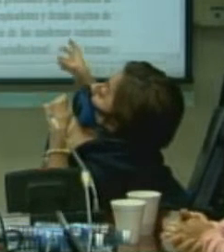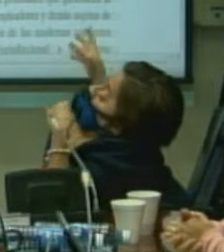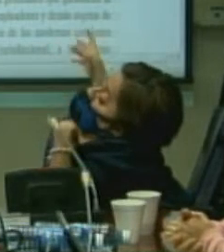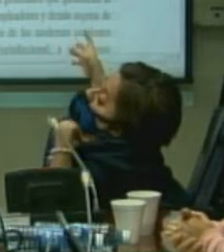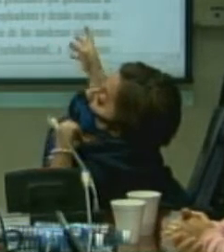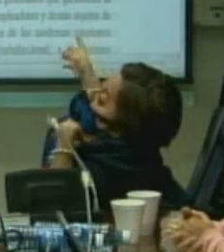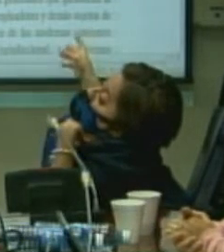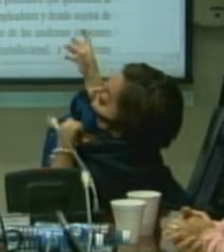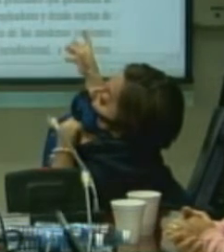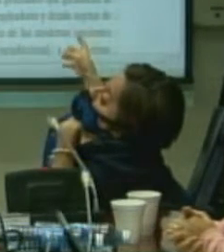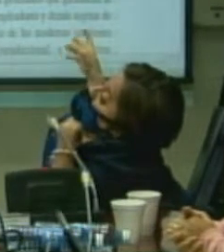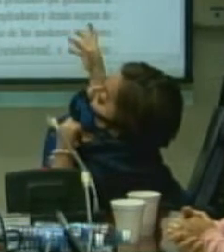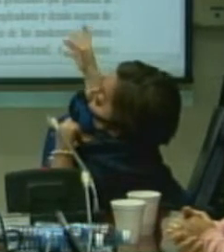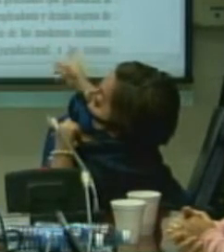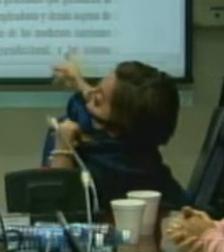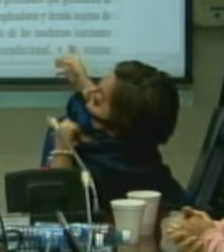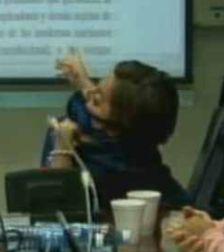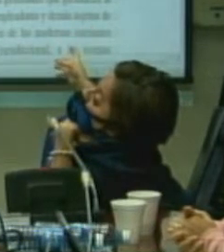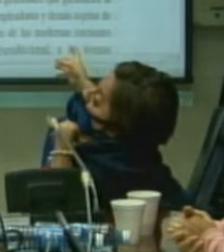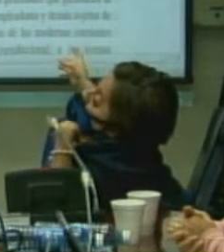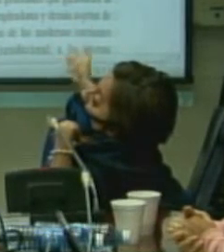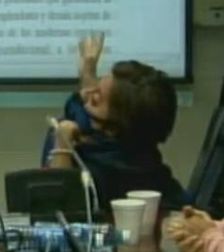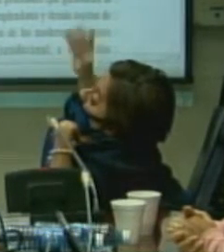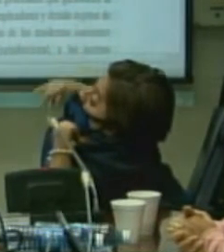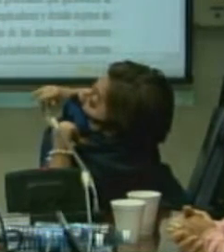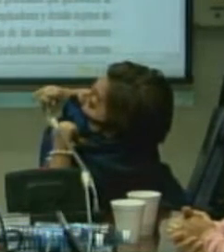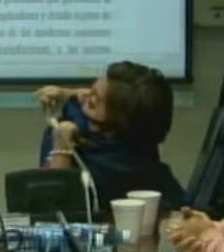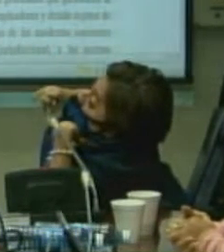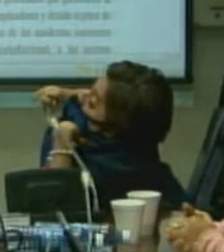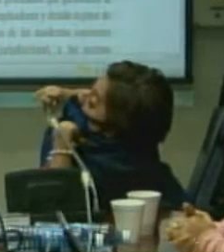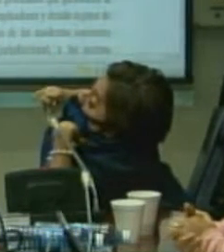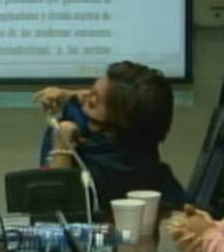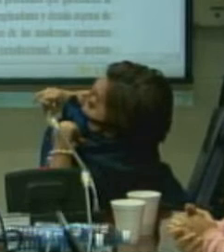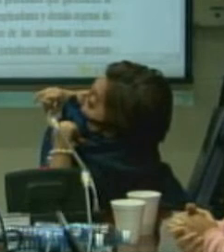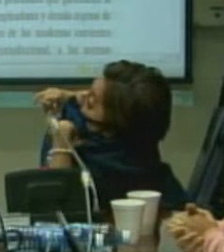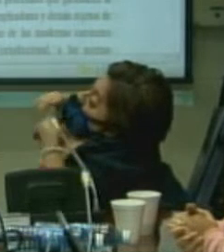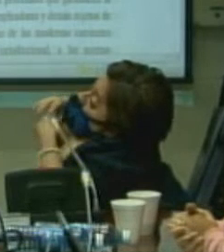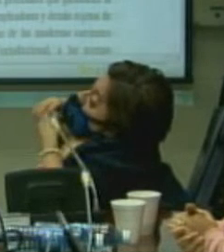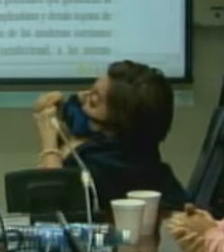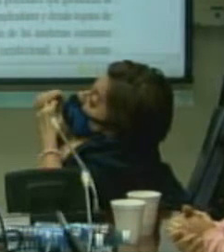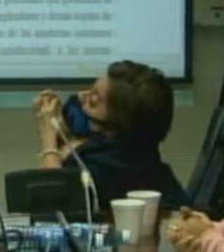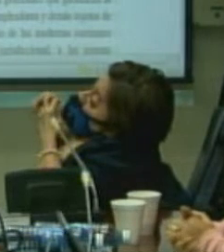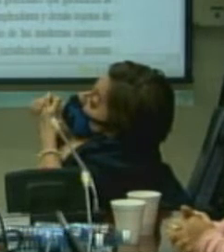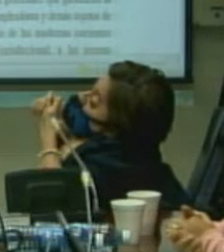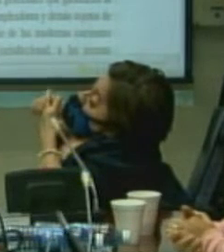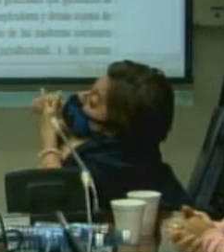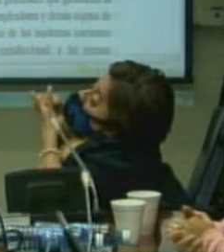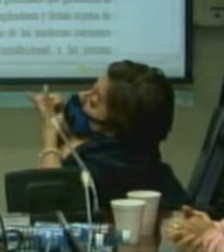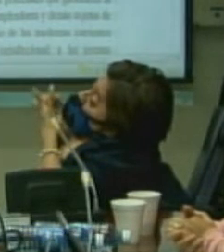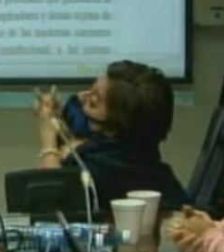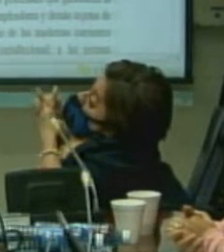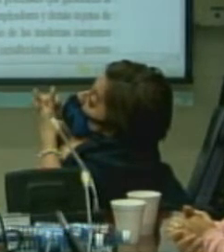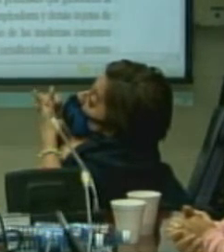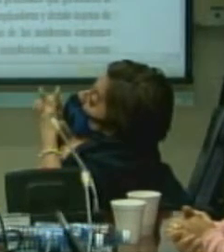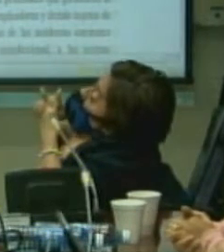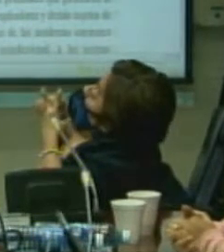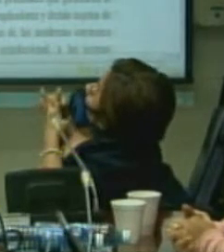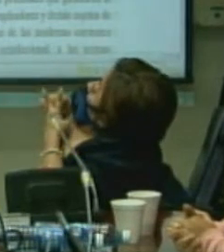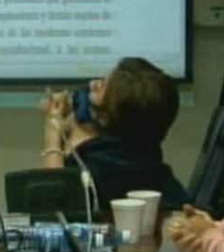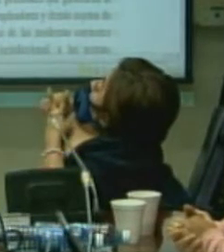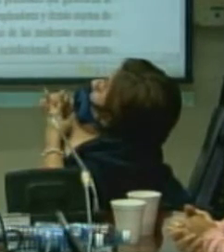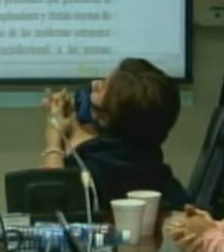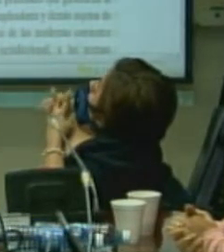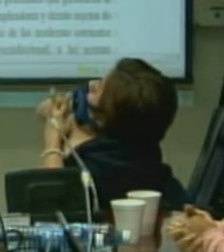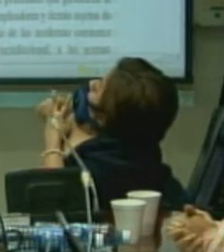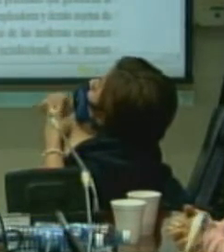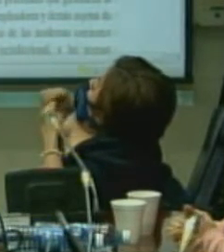como 17. Estos son los 17 artículos aprobados. No. Por ustedes. Por ustedes. Consensuados, ¿sí? Con el equipo